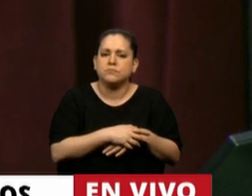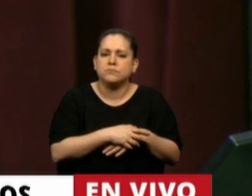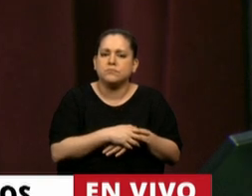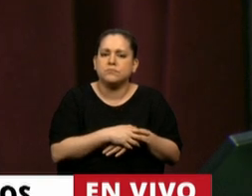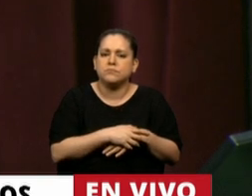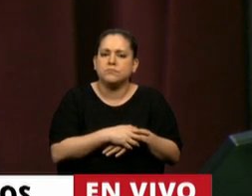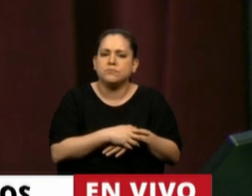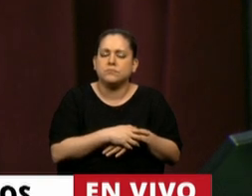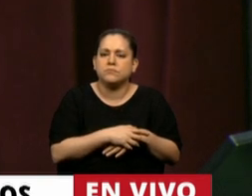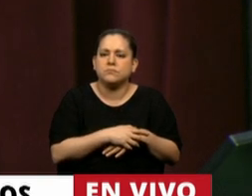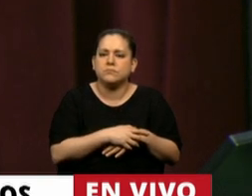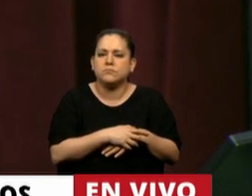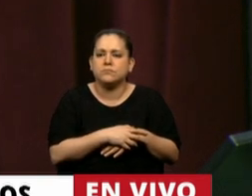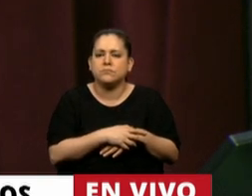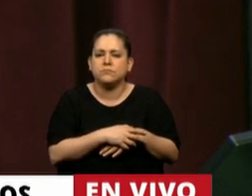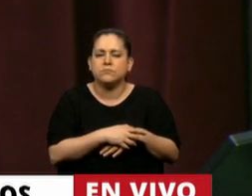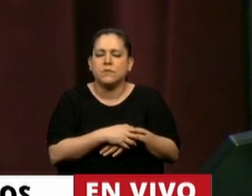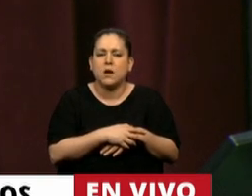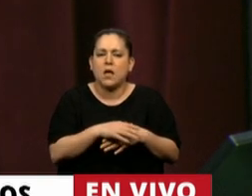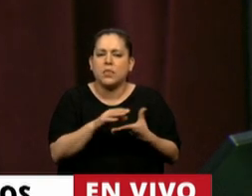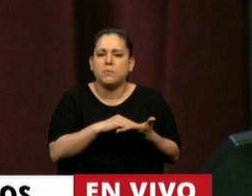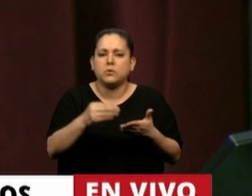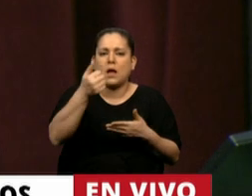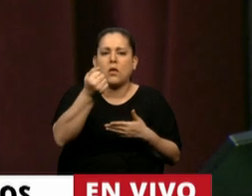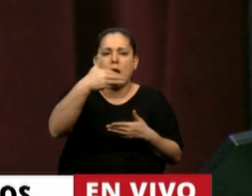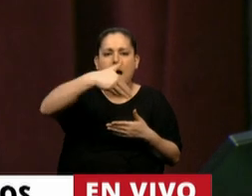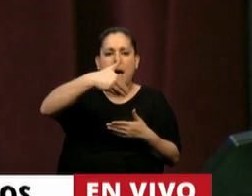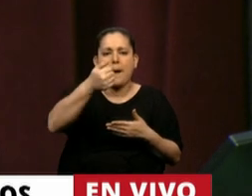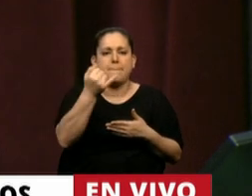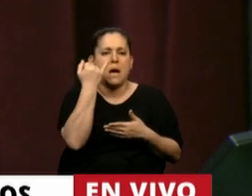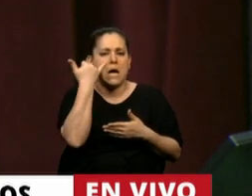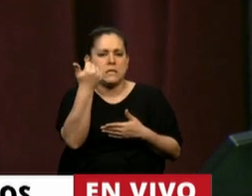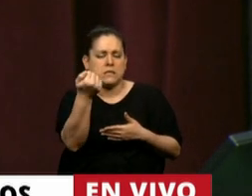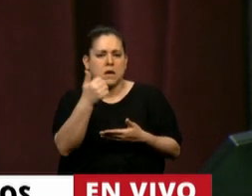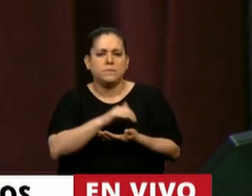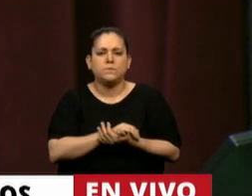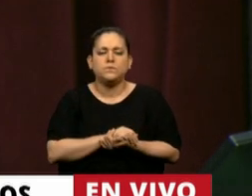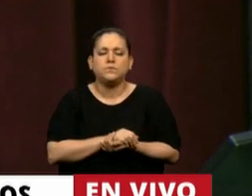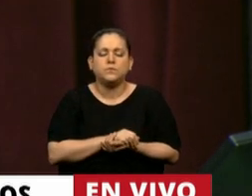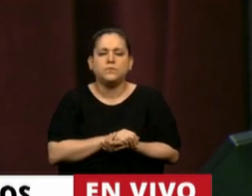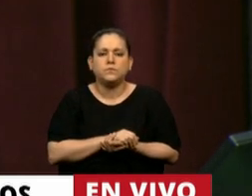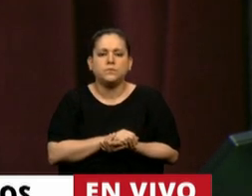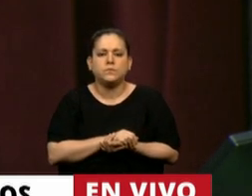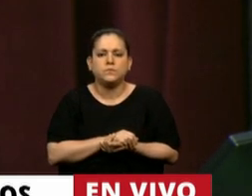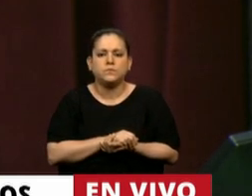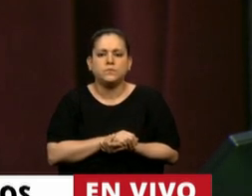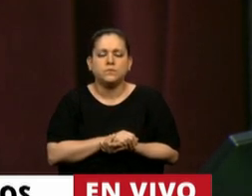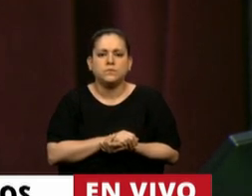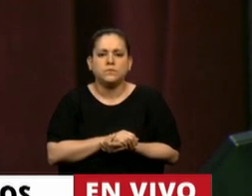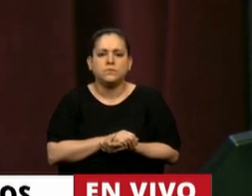em diputado eh señor presidente el diputado Amaya perdón okay presente